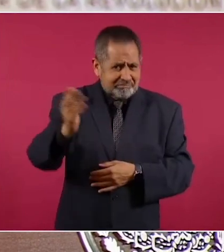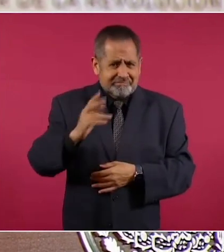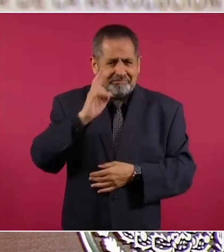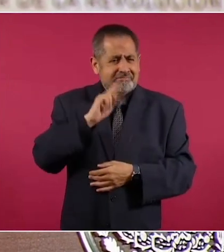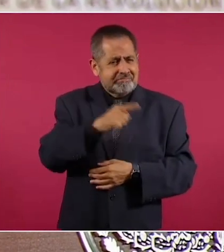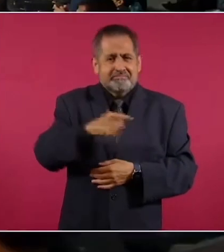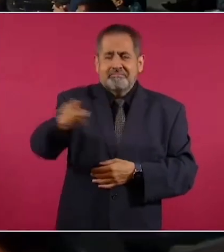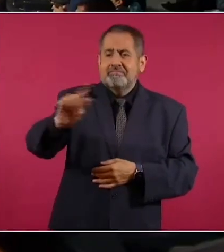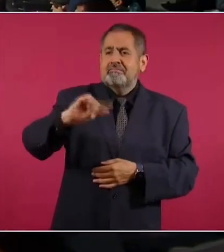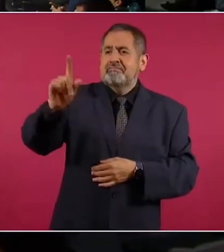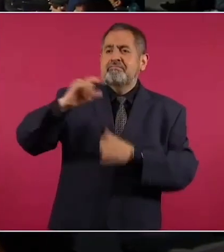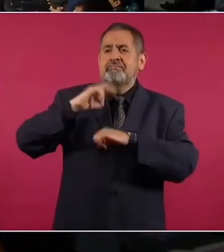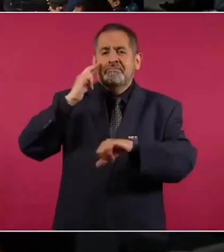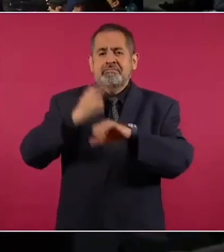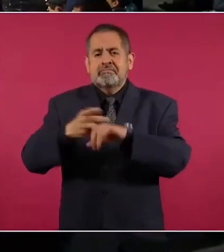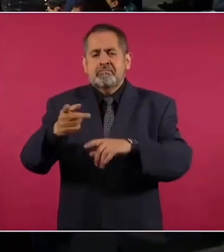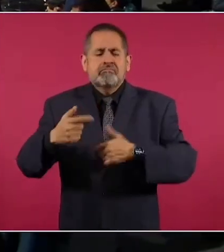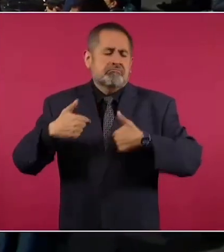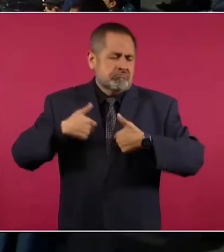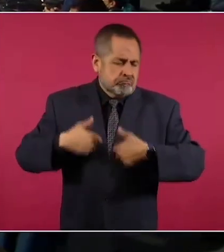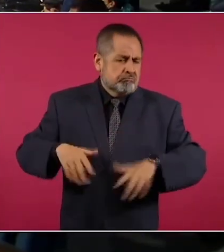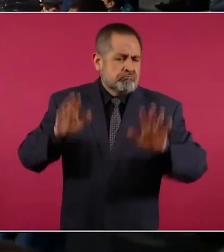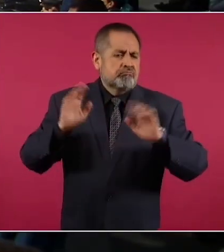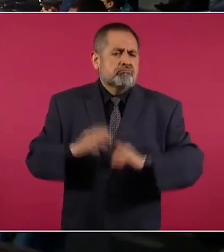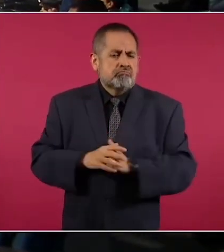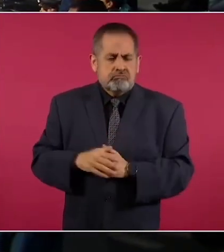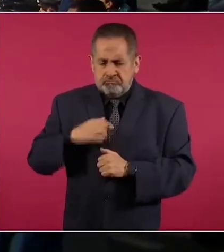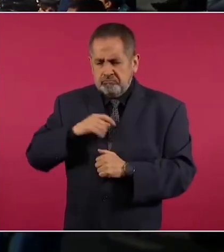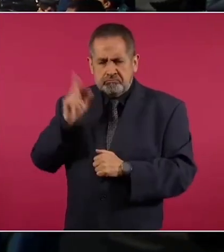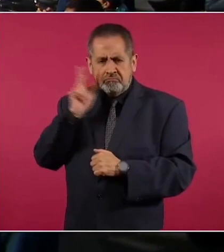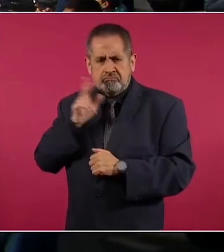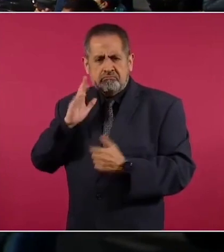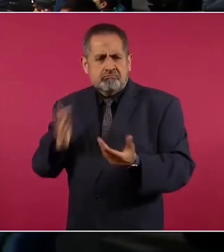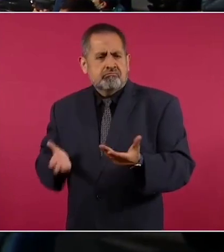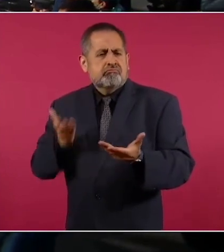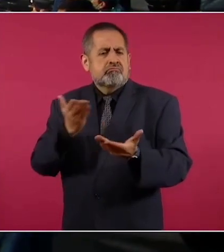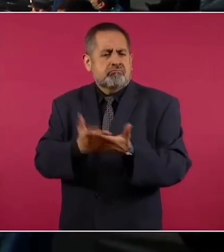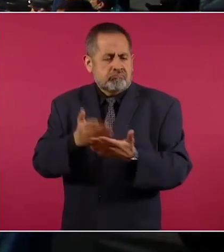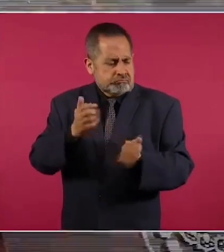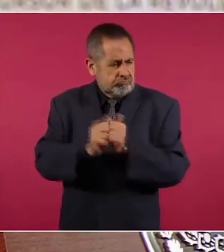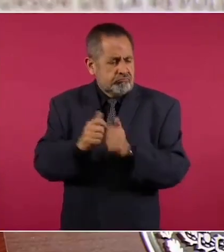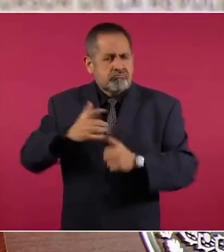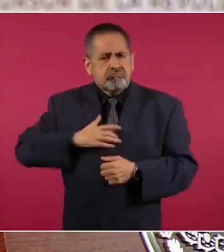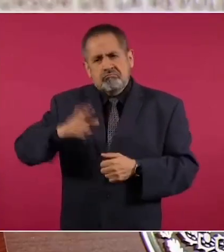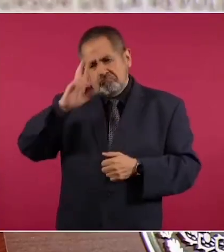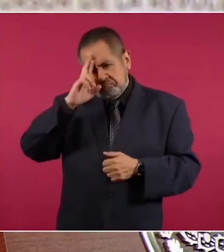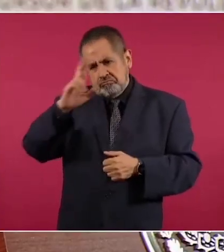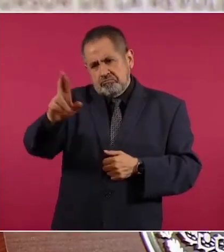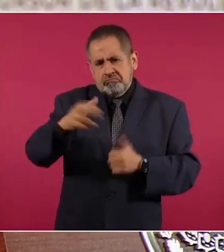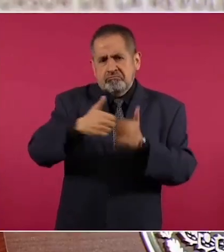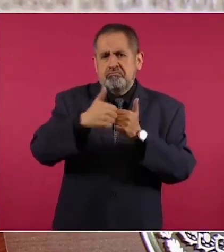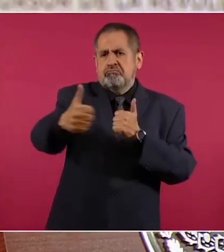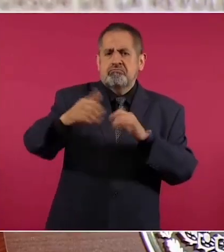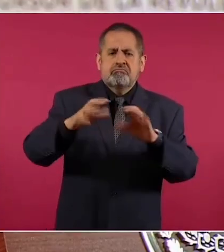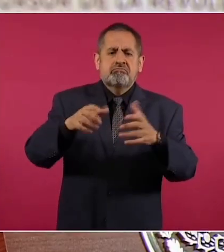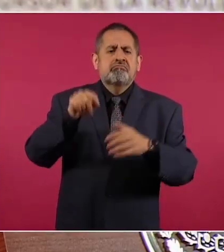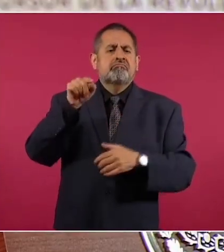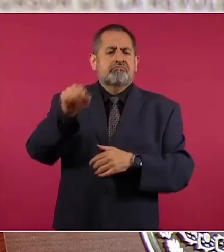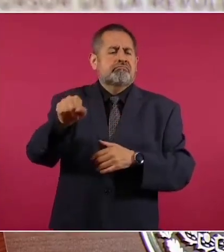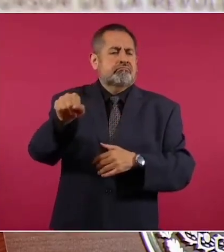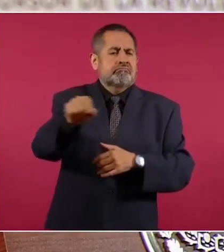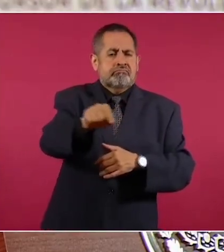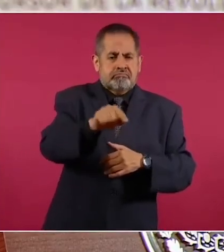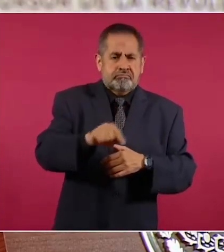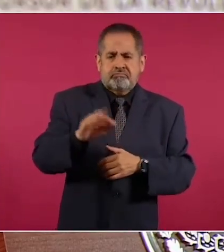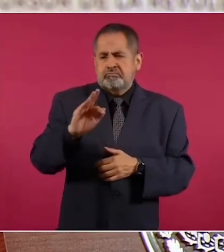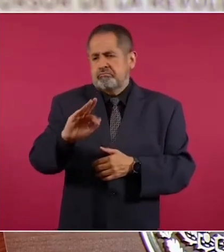competentes, y nosotros también somos respetuosos de la autonomía de